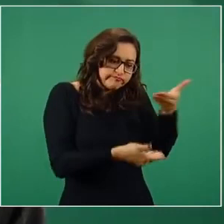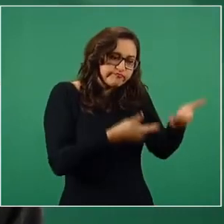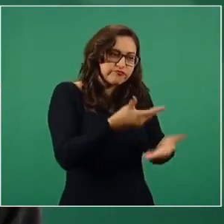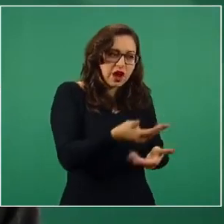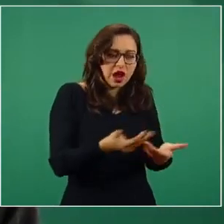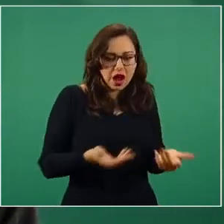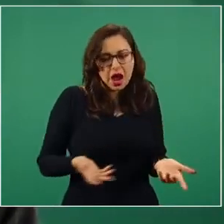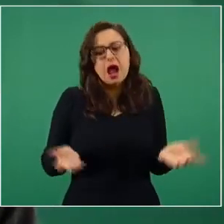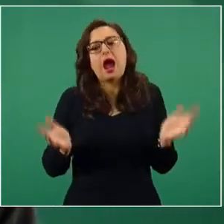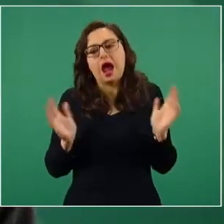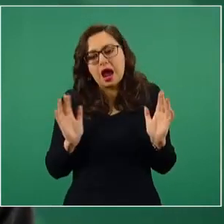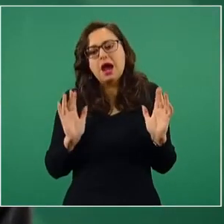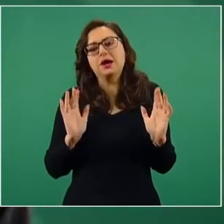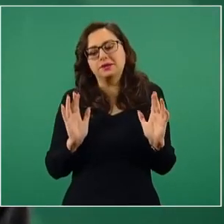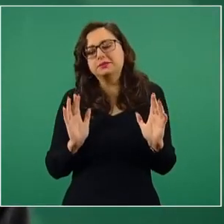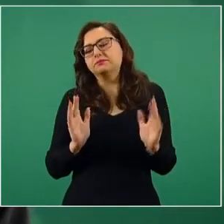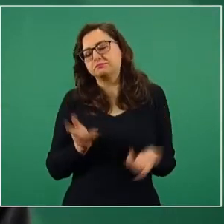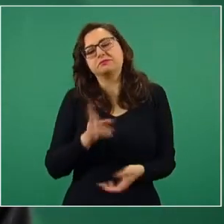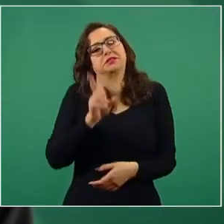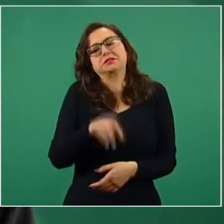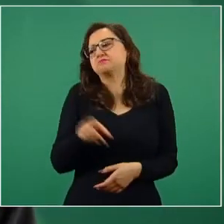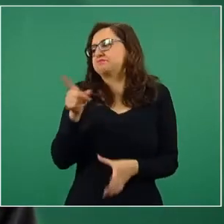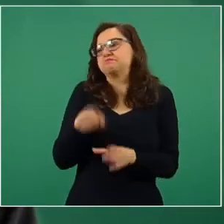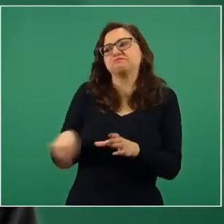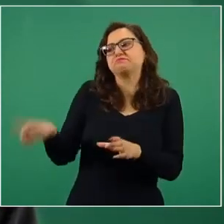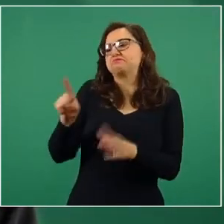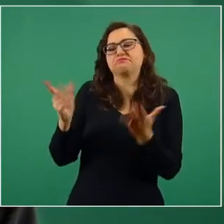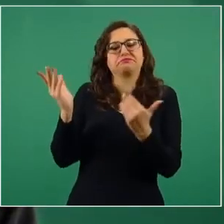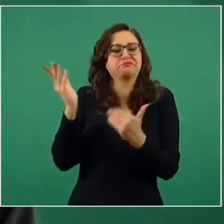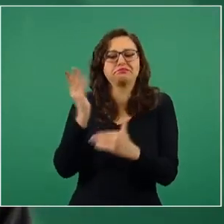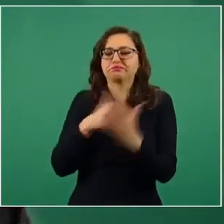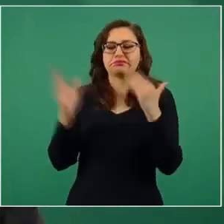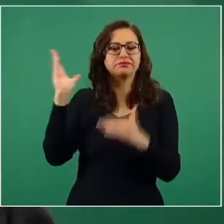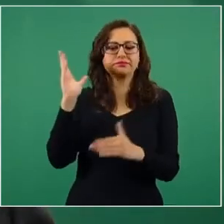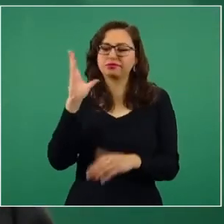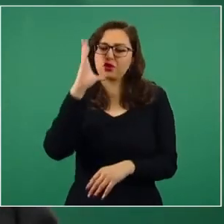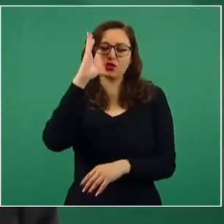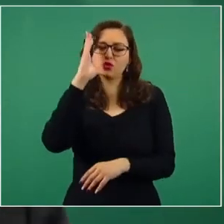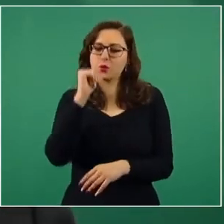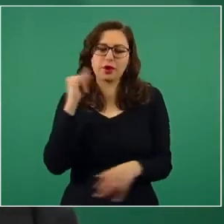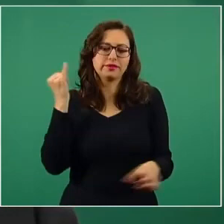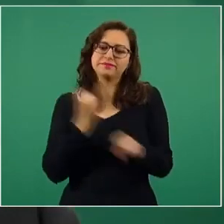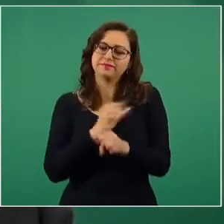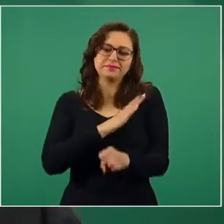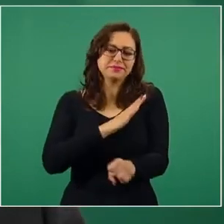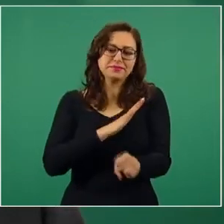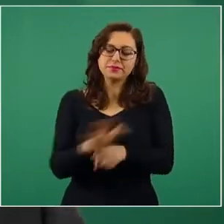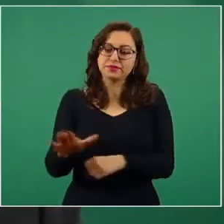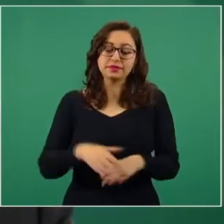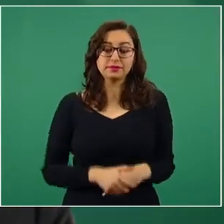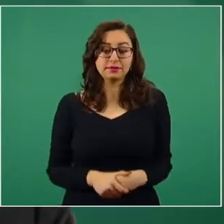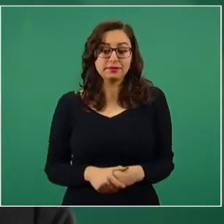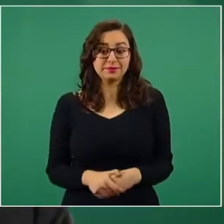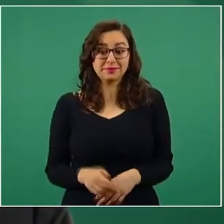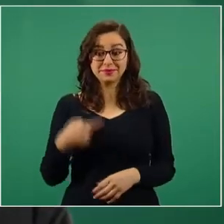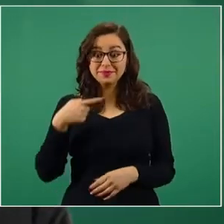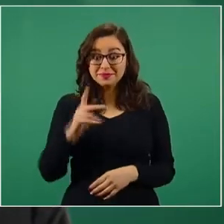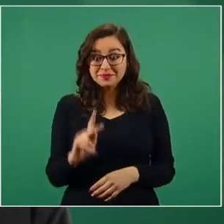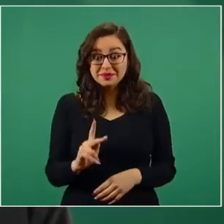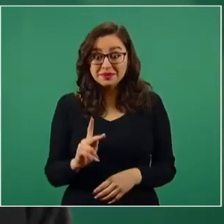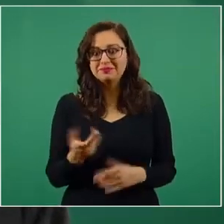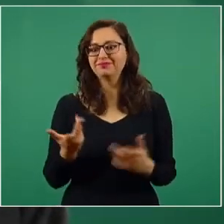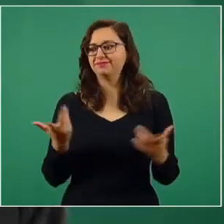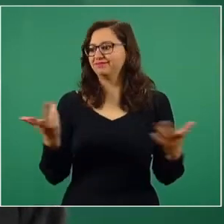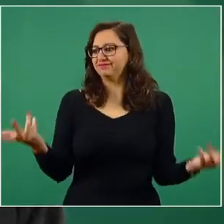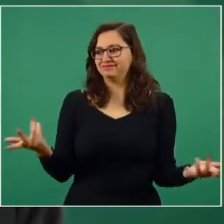no hay movilidad social. Pero eso no conviene a nadie,